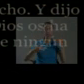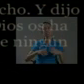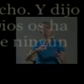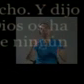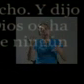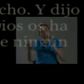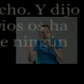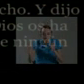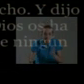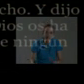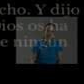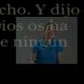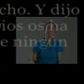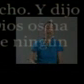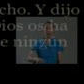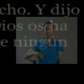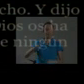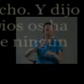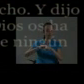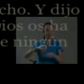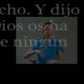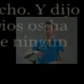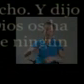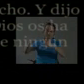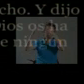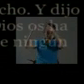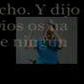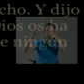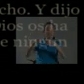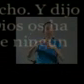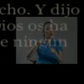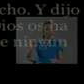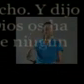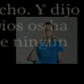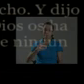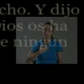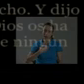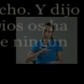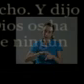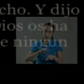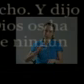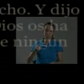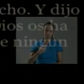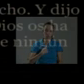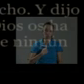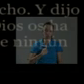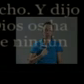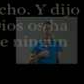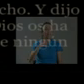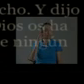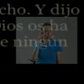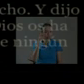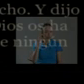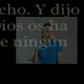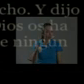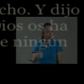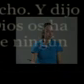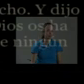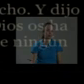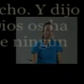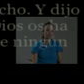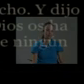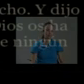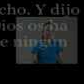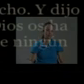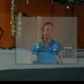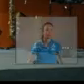Tiene que tener un reinicio. ¿Amén? Ok, pero si eres siervo, si eres un siervo y si eres un hombre que cumple con